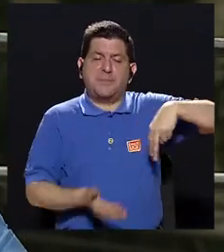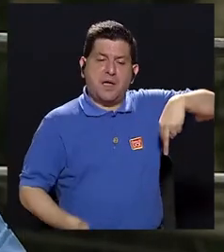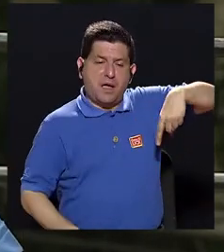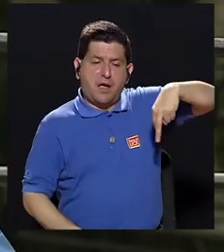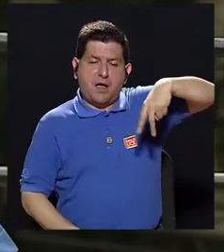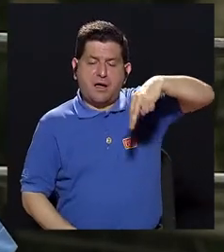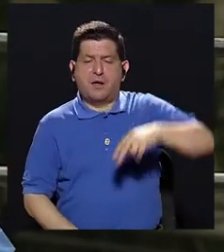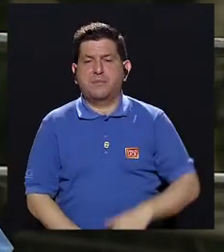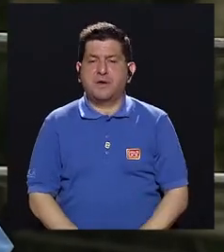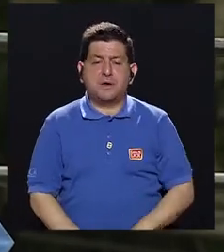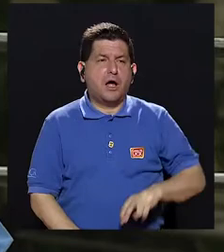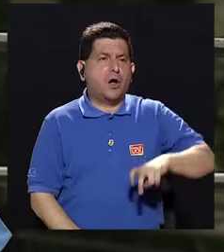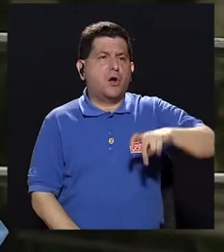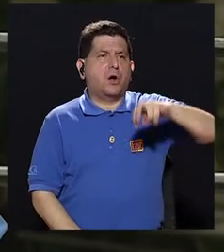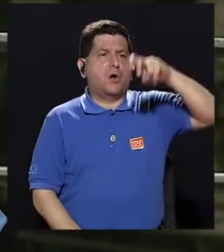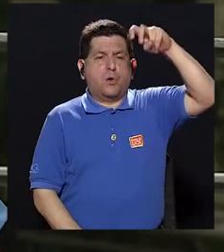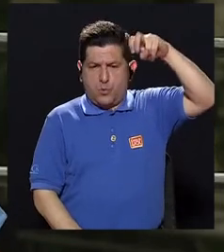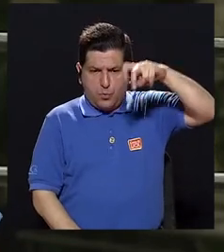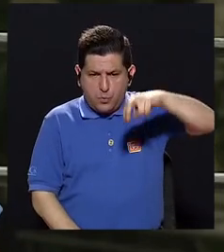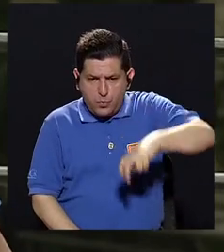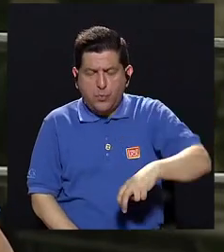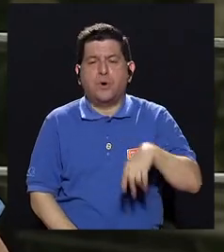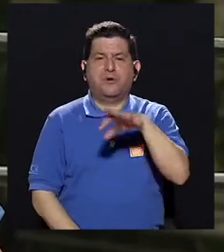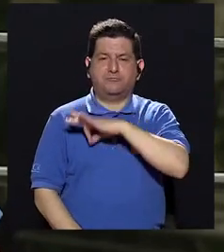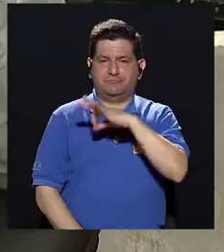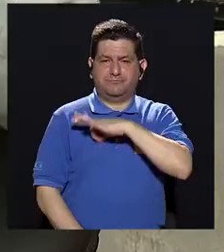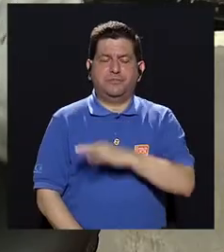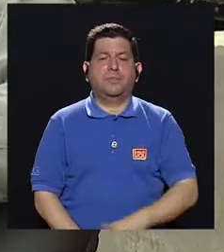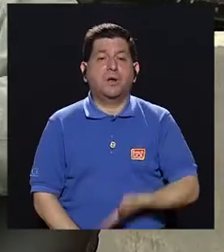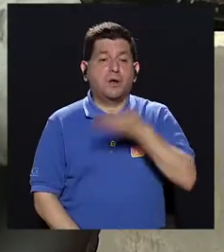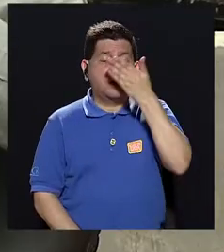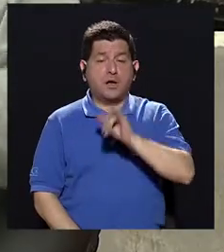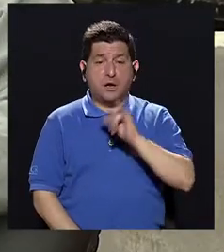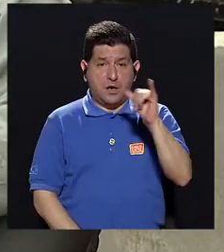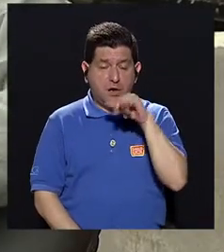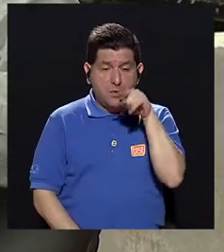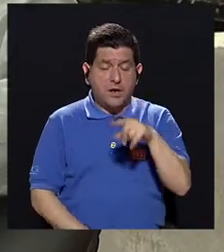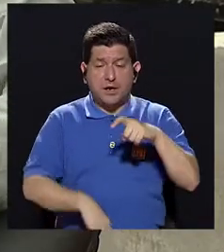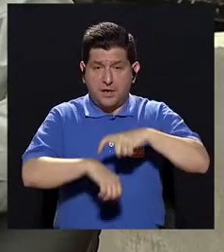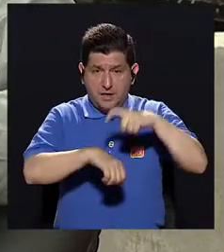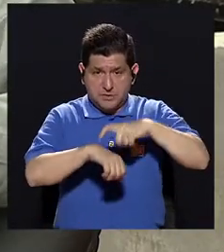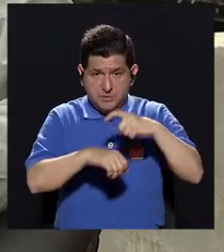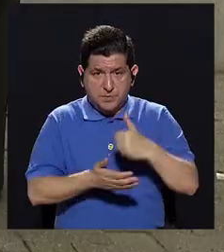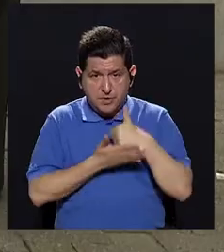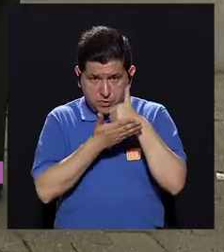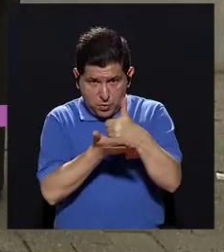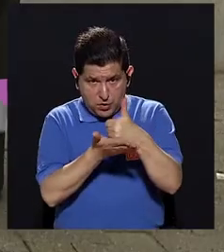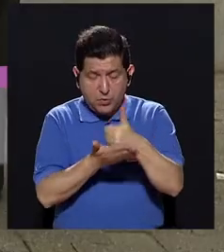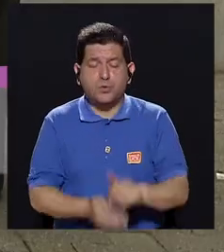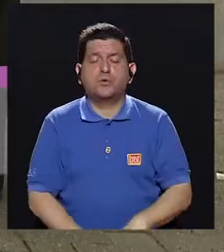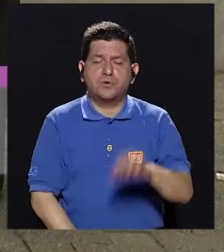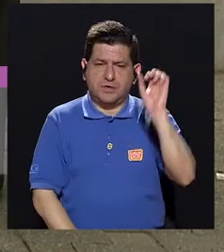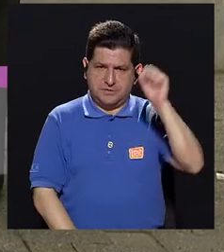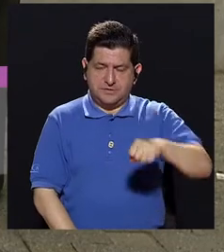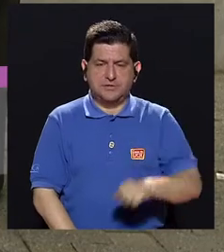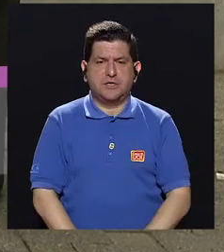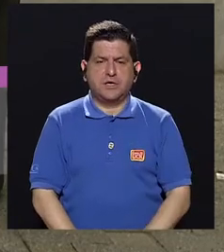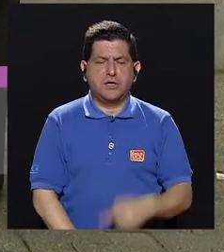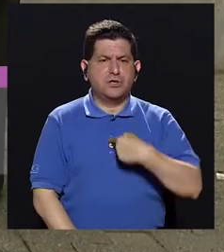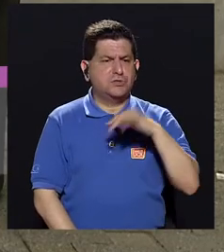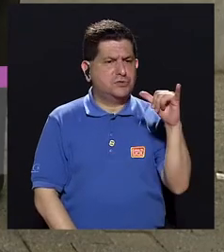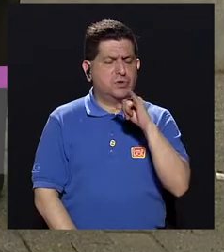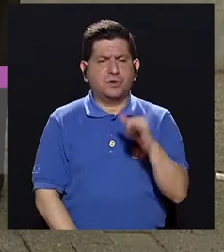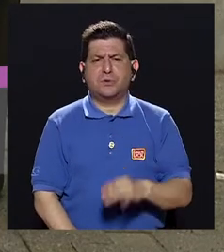caminar, bajar, subir gradas, etc., te va a beneficiar. Y la respiración también ejerce ahí también un sistema. Voy a hacer también